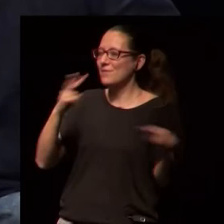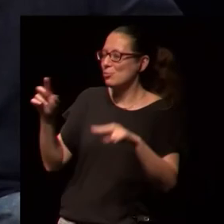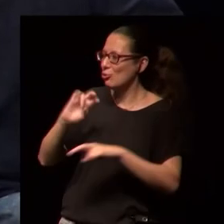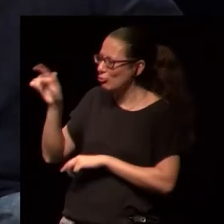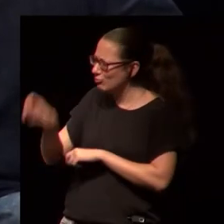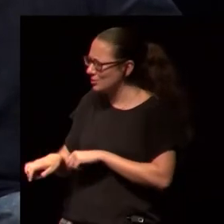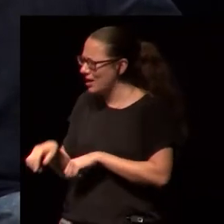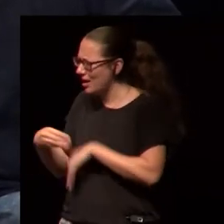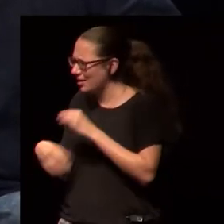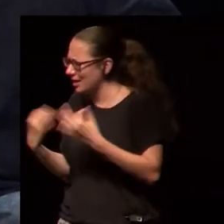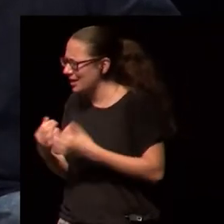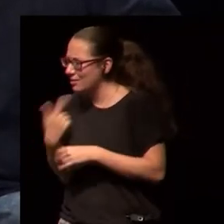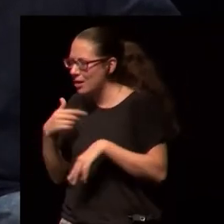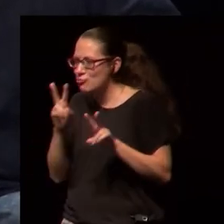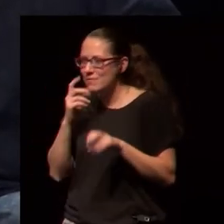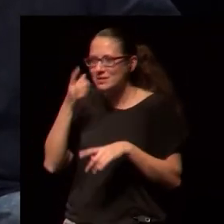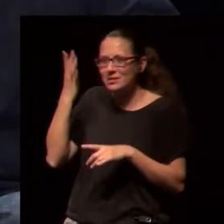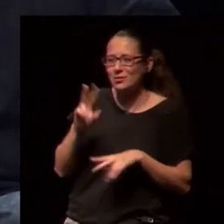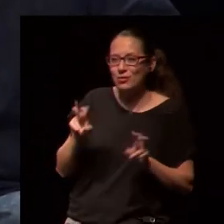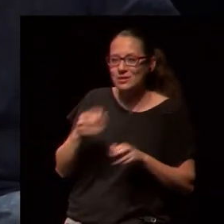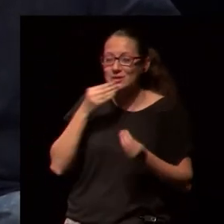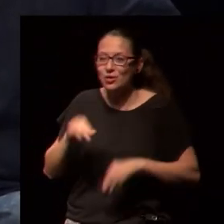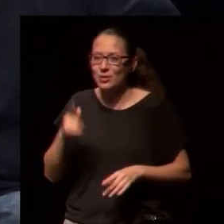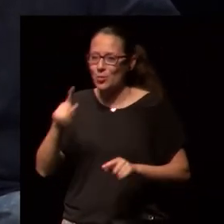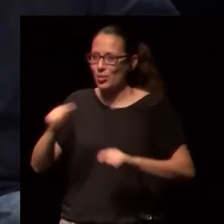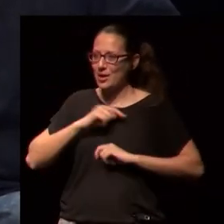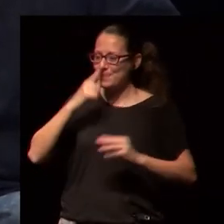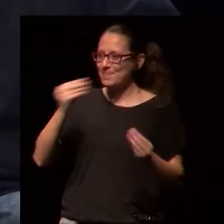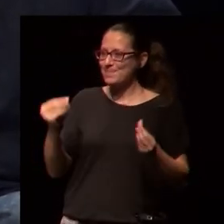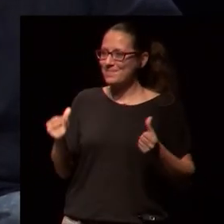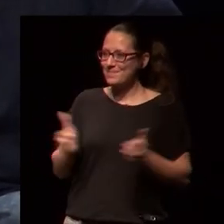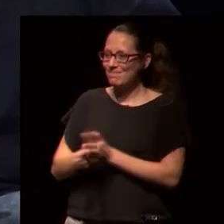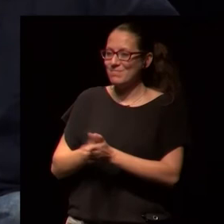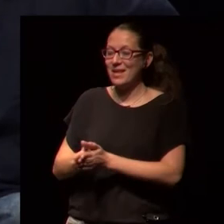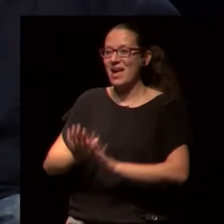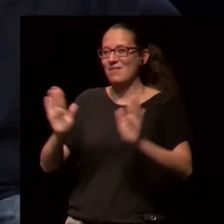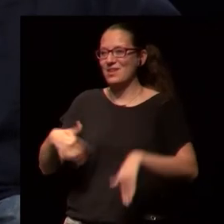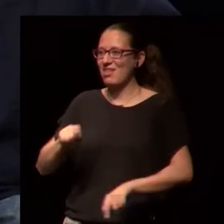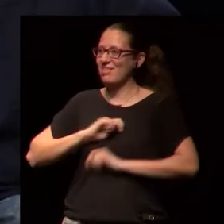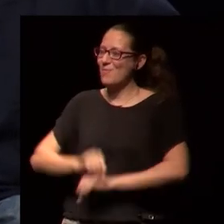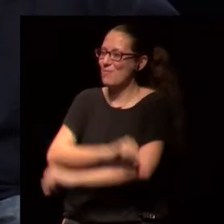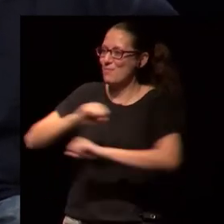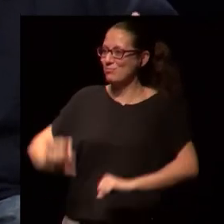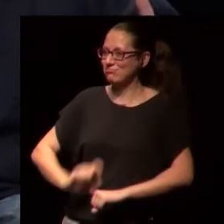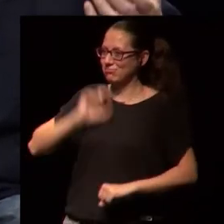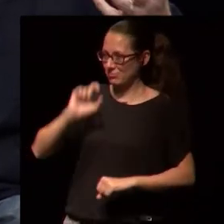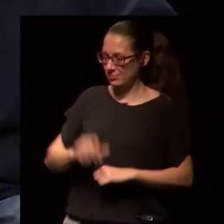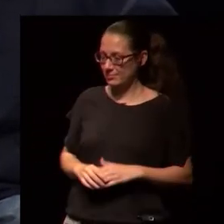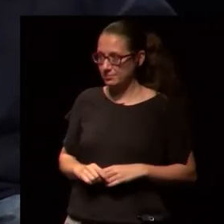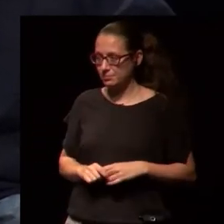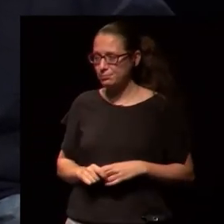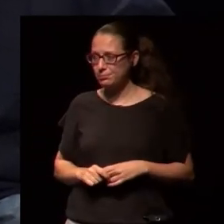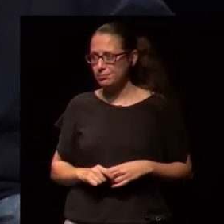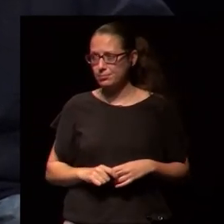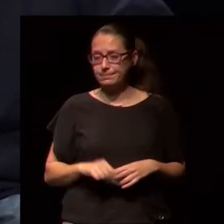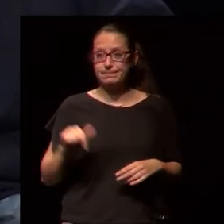ideas, nuevas historias, tomamos inspiración y salimos fortalecidos. Esto se lo comentaba